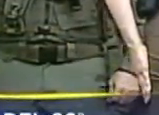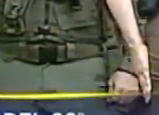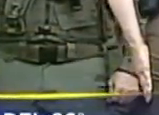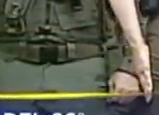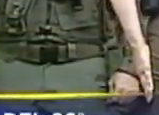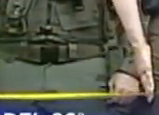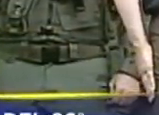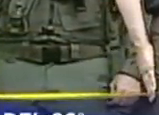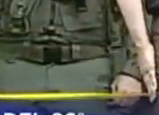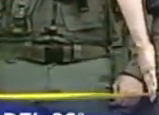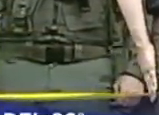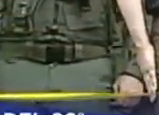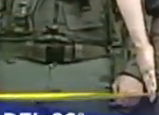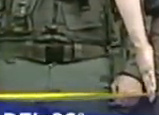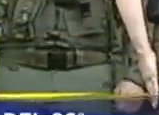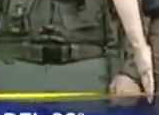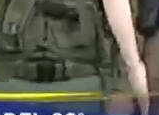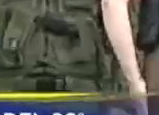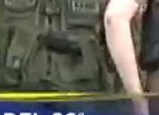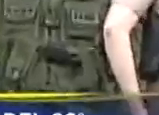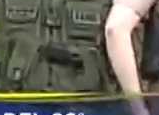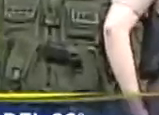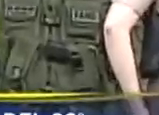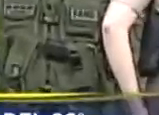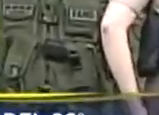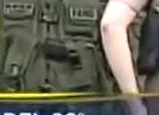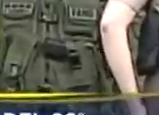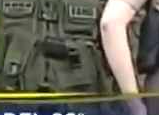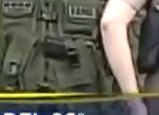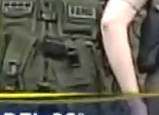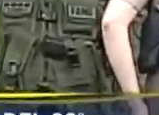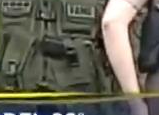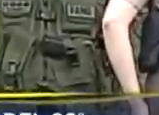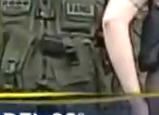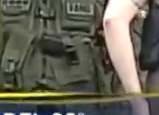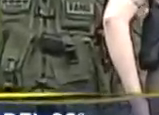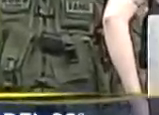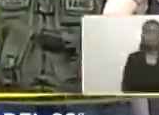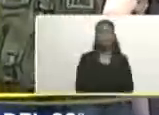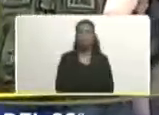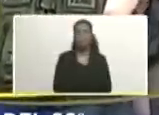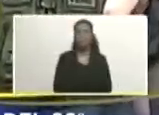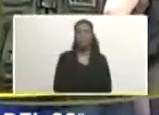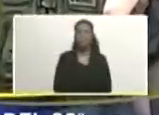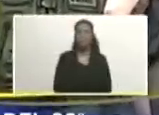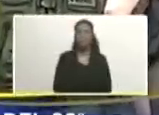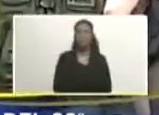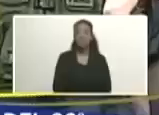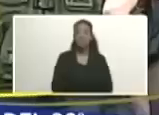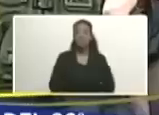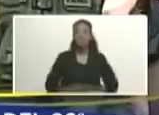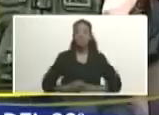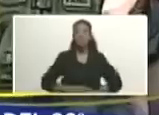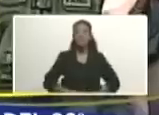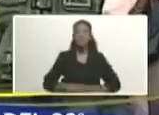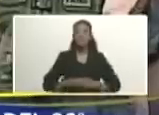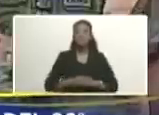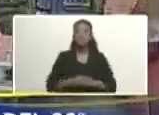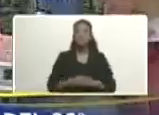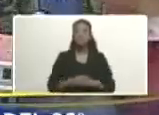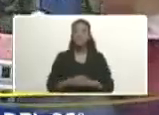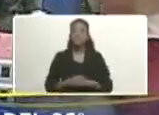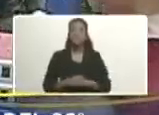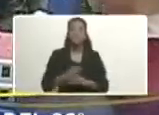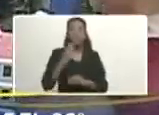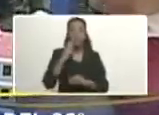obra muy hermosa aquí, de arquitectura, un buen recuerdo para este 86